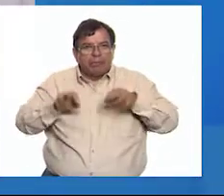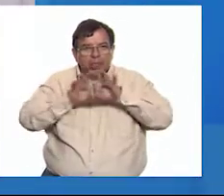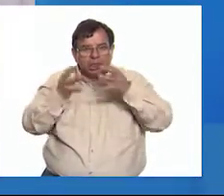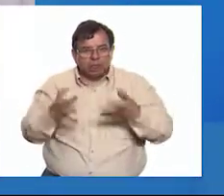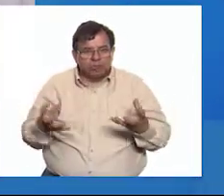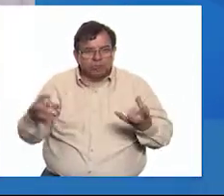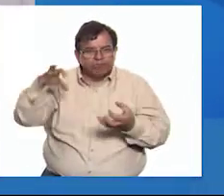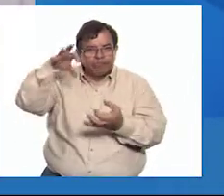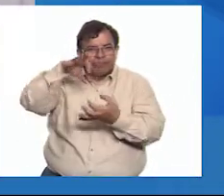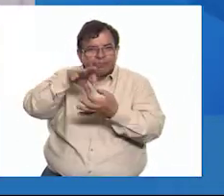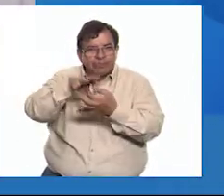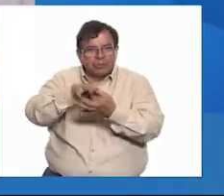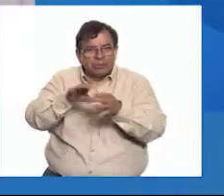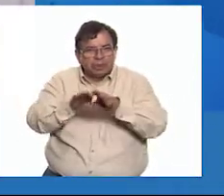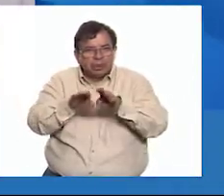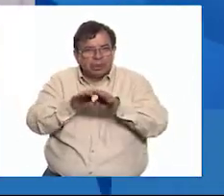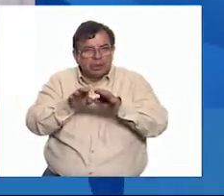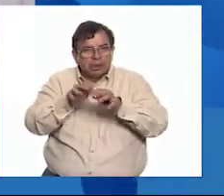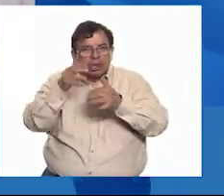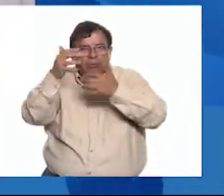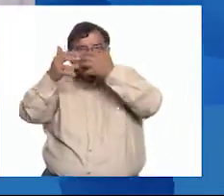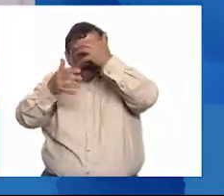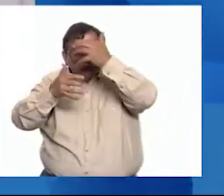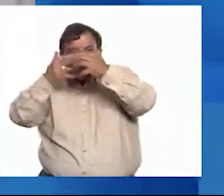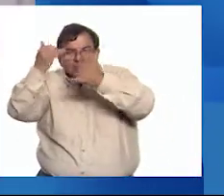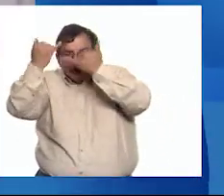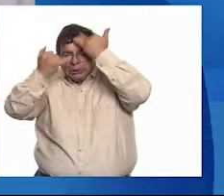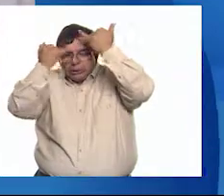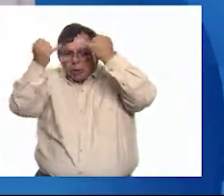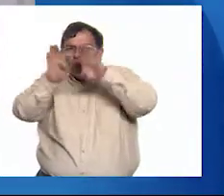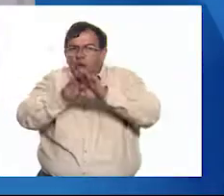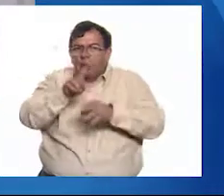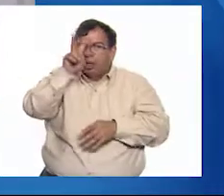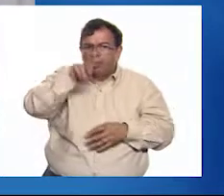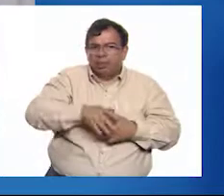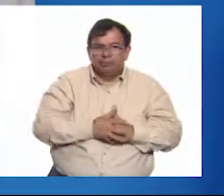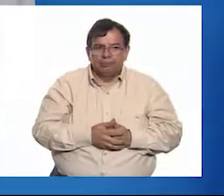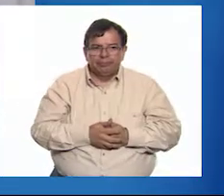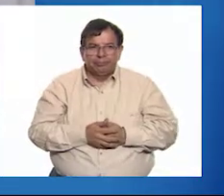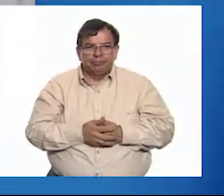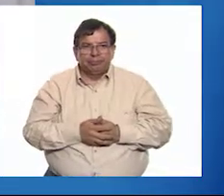lo sobrenatural con la realidad.